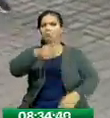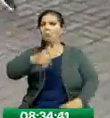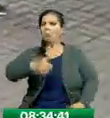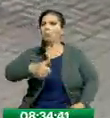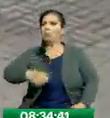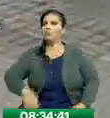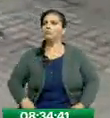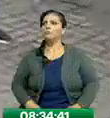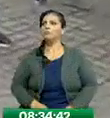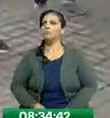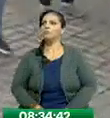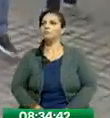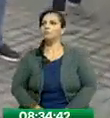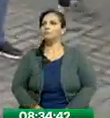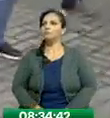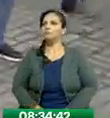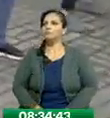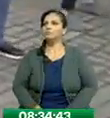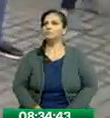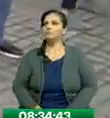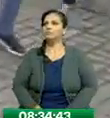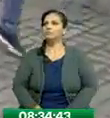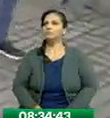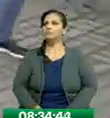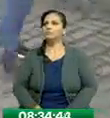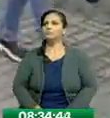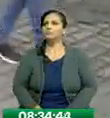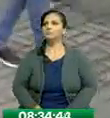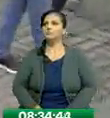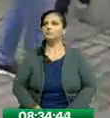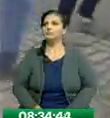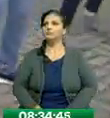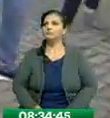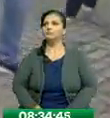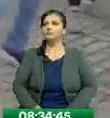de cuidarse hay que cuidar el corazón y el cuerpo concretamente